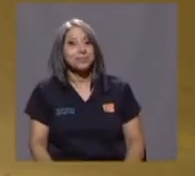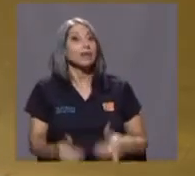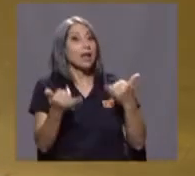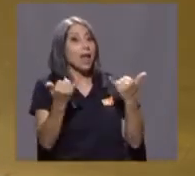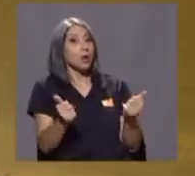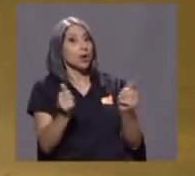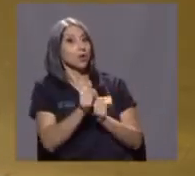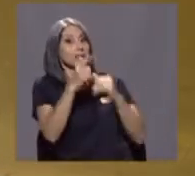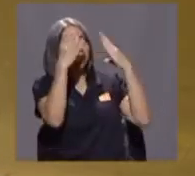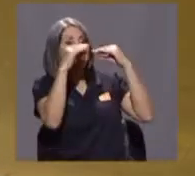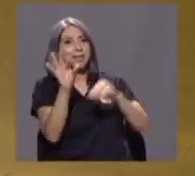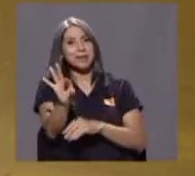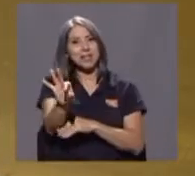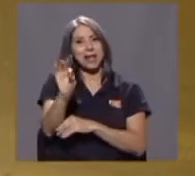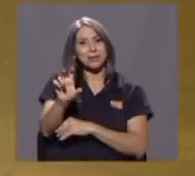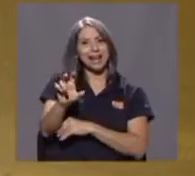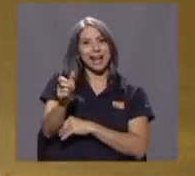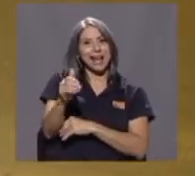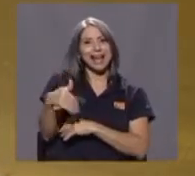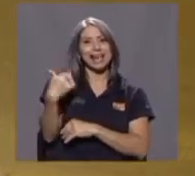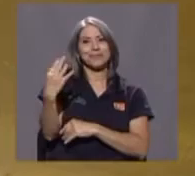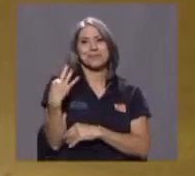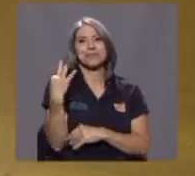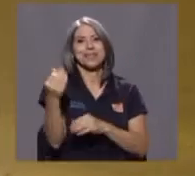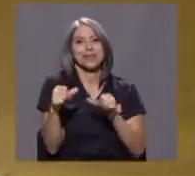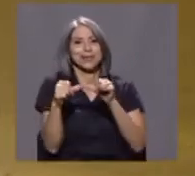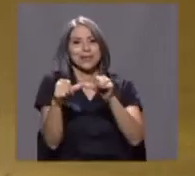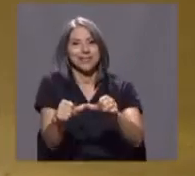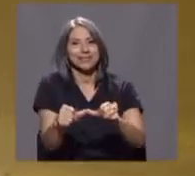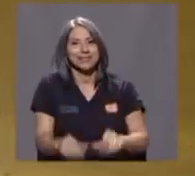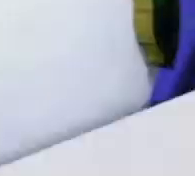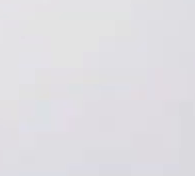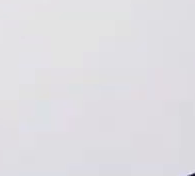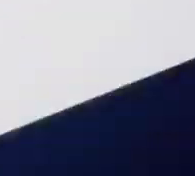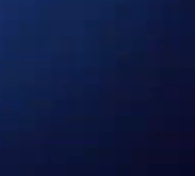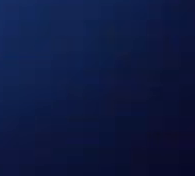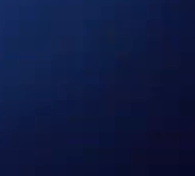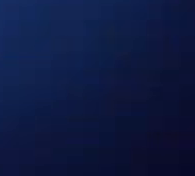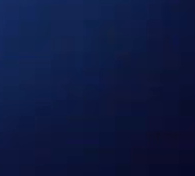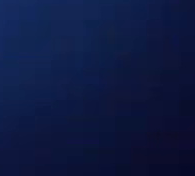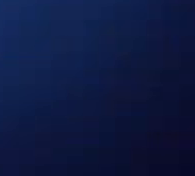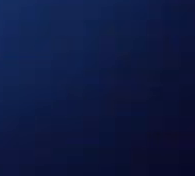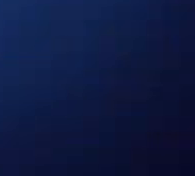invitemos al canal a que nos vuelva a invitar y regresamos. Perfecto.